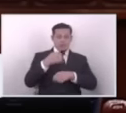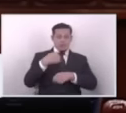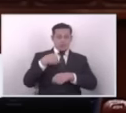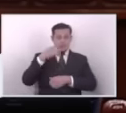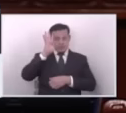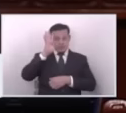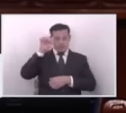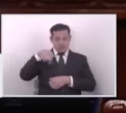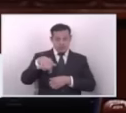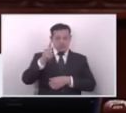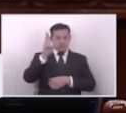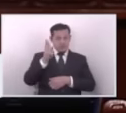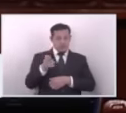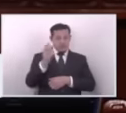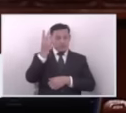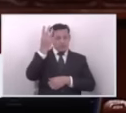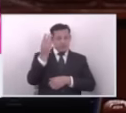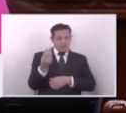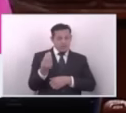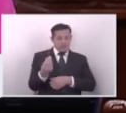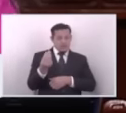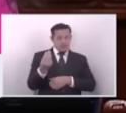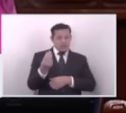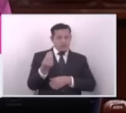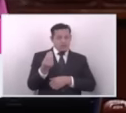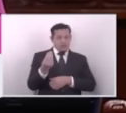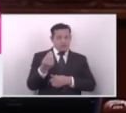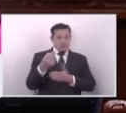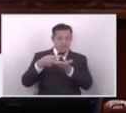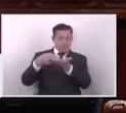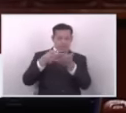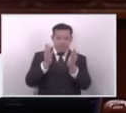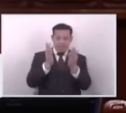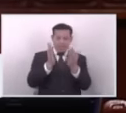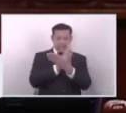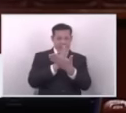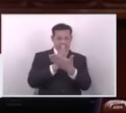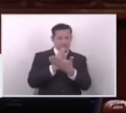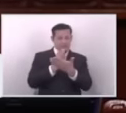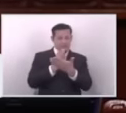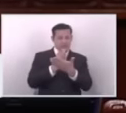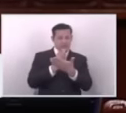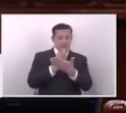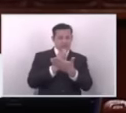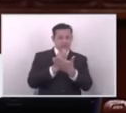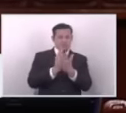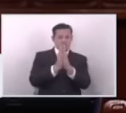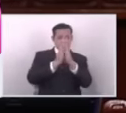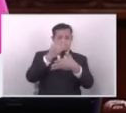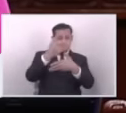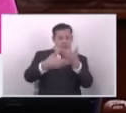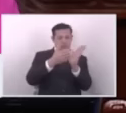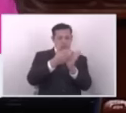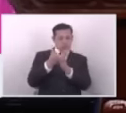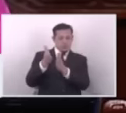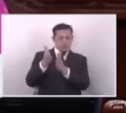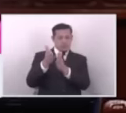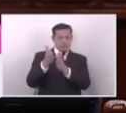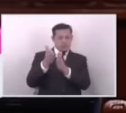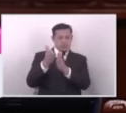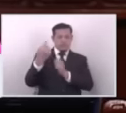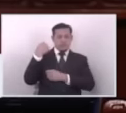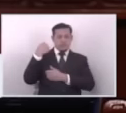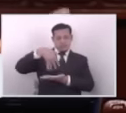inventando, este mismo día, sin discusión, por dispensa de trámite, de espaldas